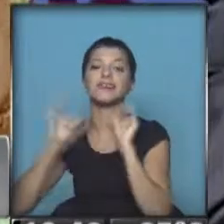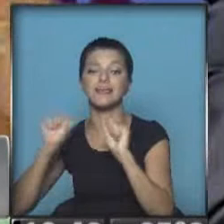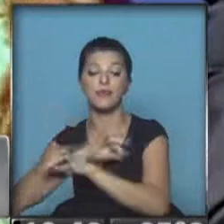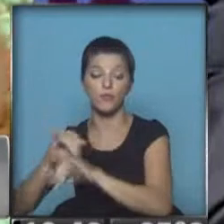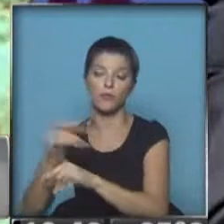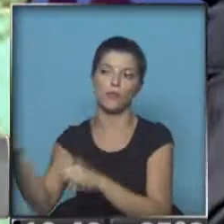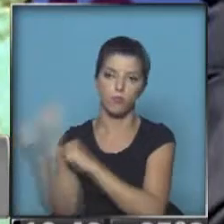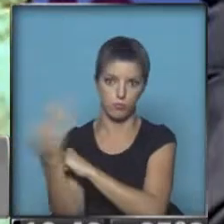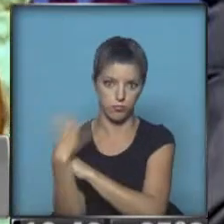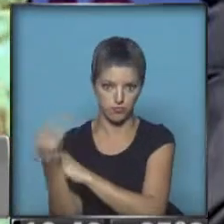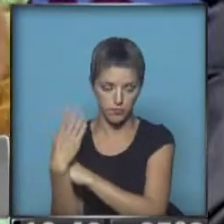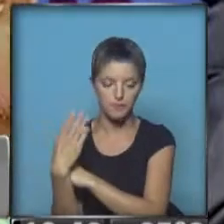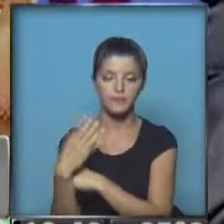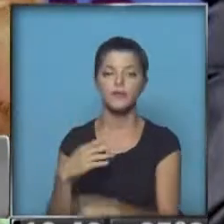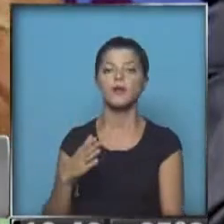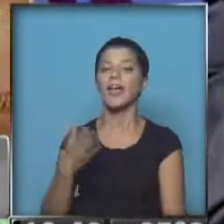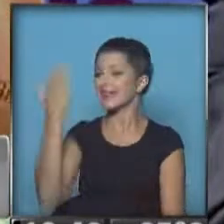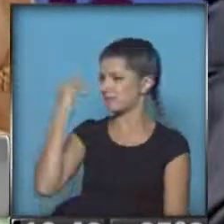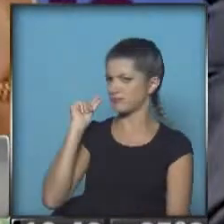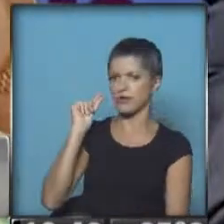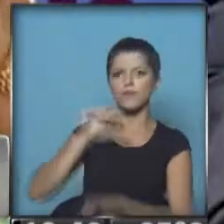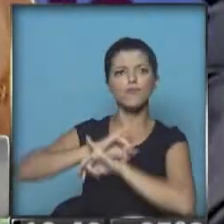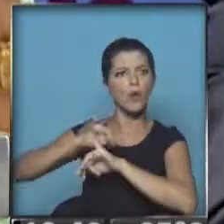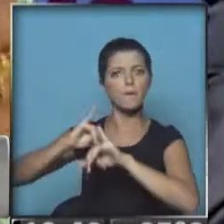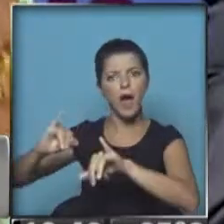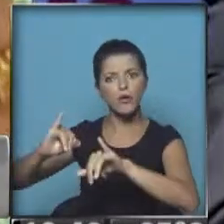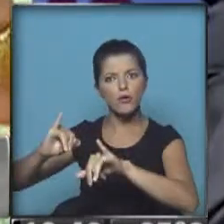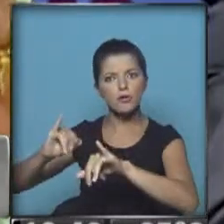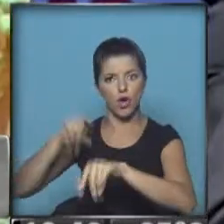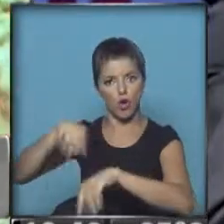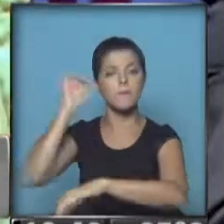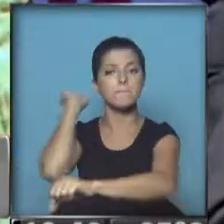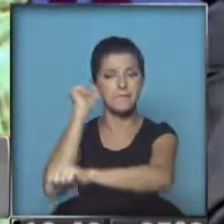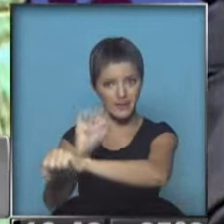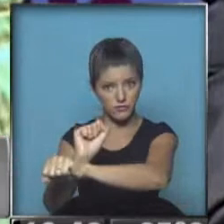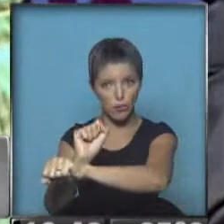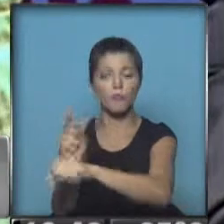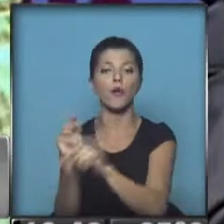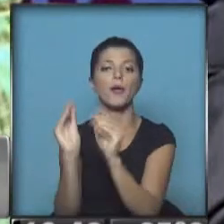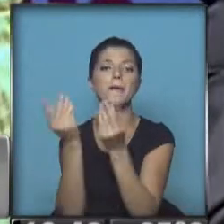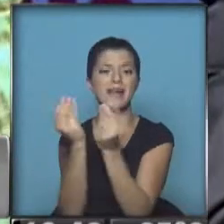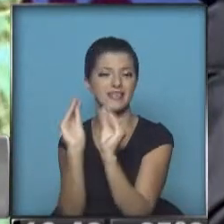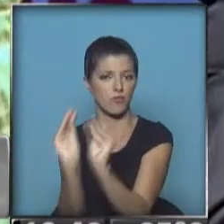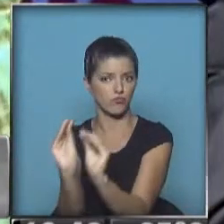Informaciones, acaban de anunciar que acaba de ser detenido y puesto preso por lavado de dinero